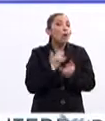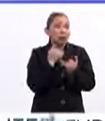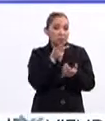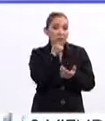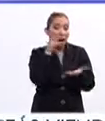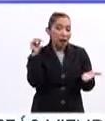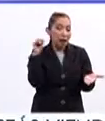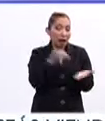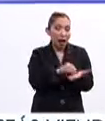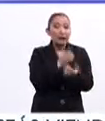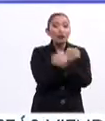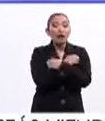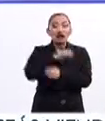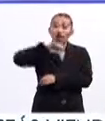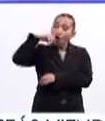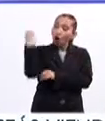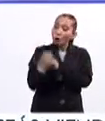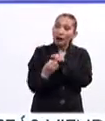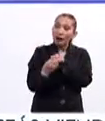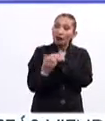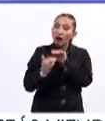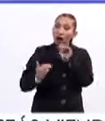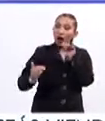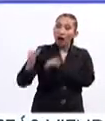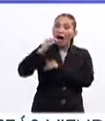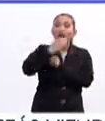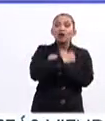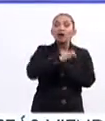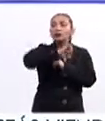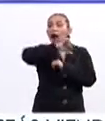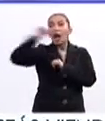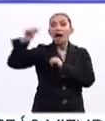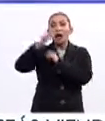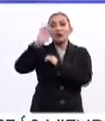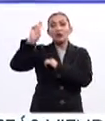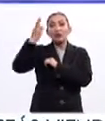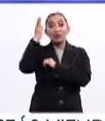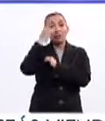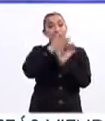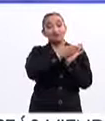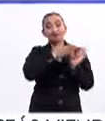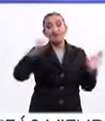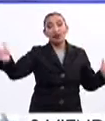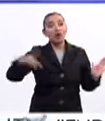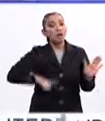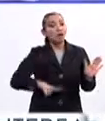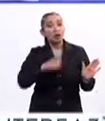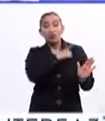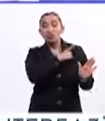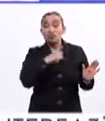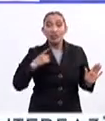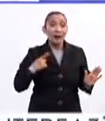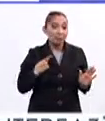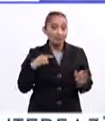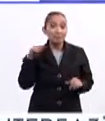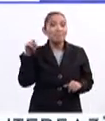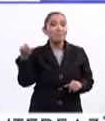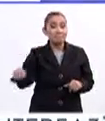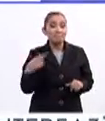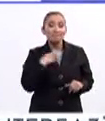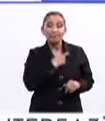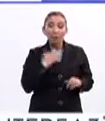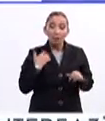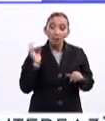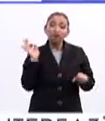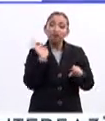además la educación obligatoria se eleva hasta la educación superior. Eso quiere decir que el Estado tendrá pues el